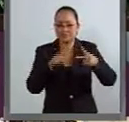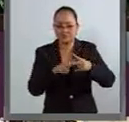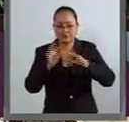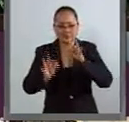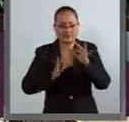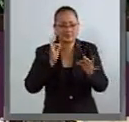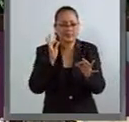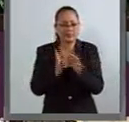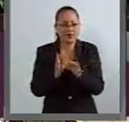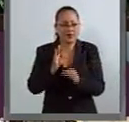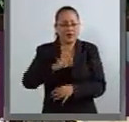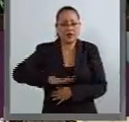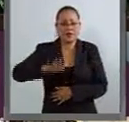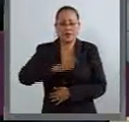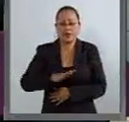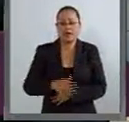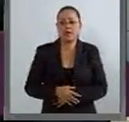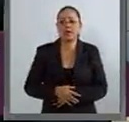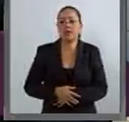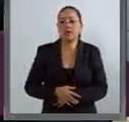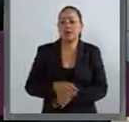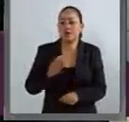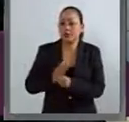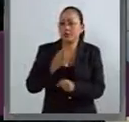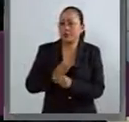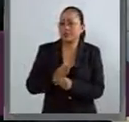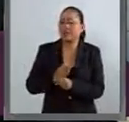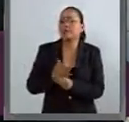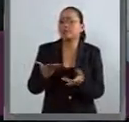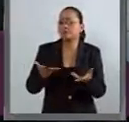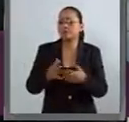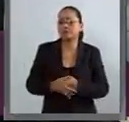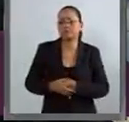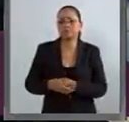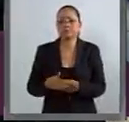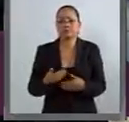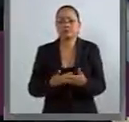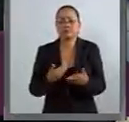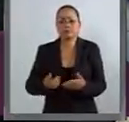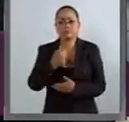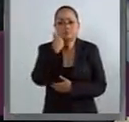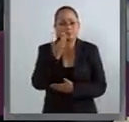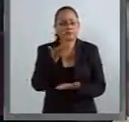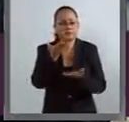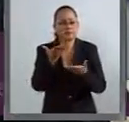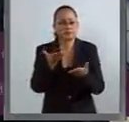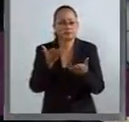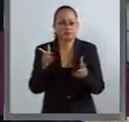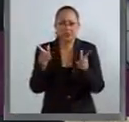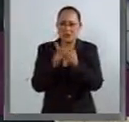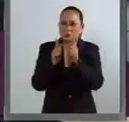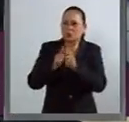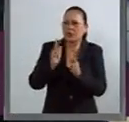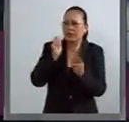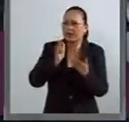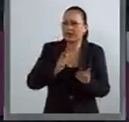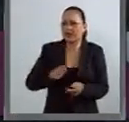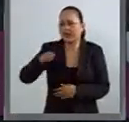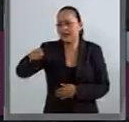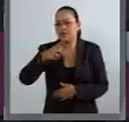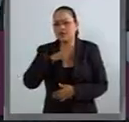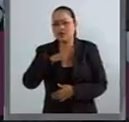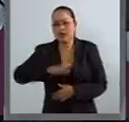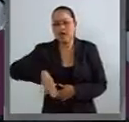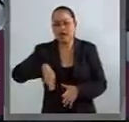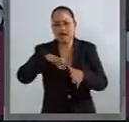de nuestros invitados en este conversatorio y quisiera compartir con ustedes algunas conclusiones basadas en lo que ellos acaban de